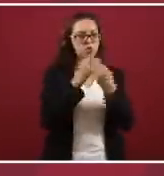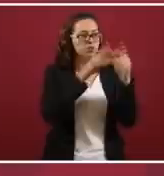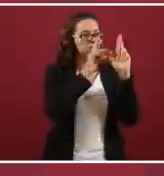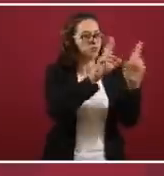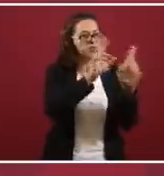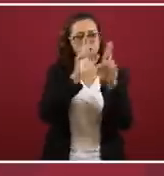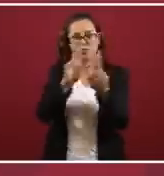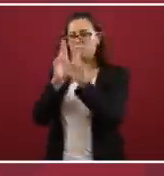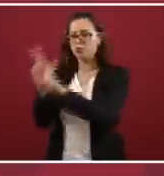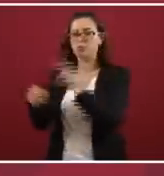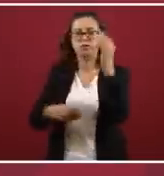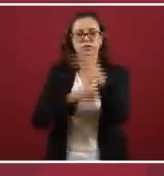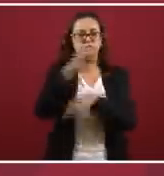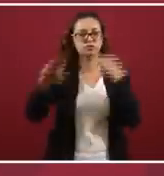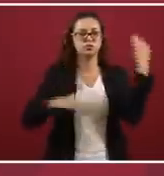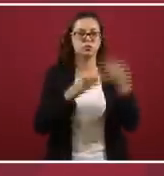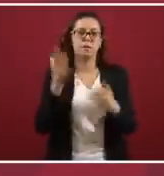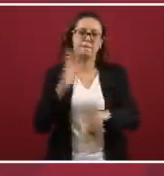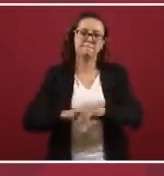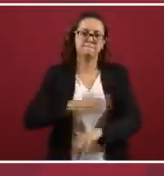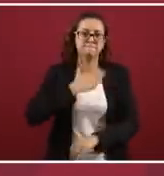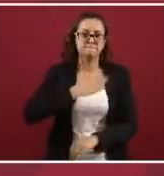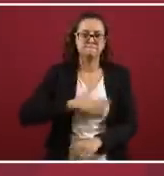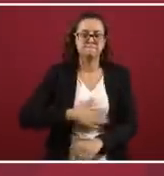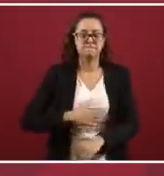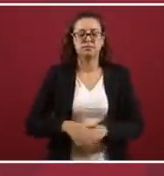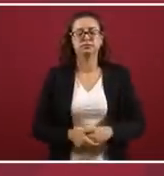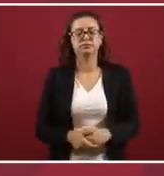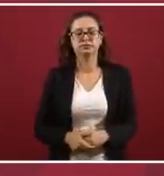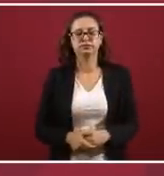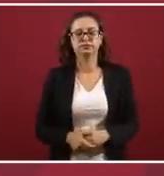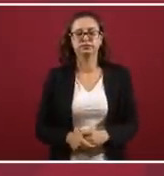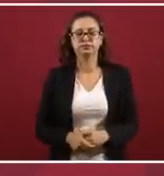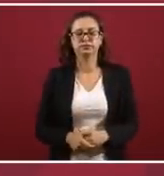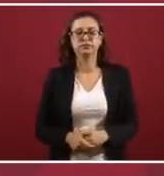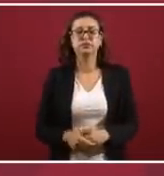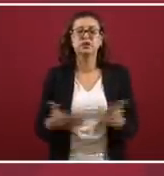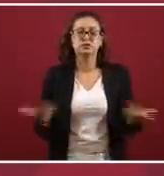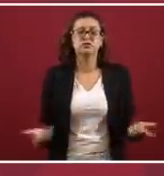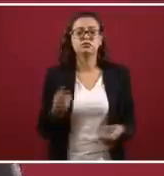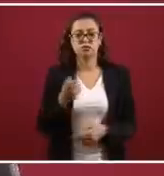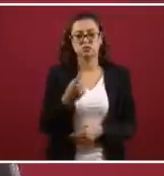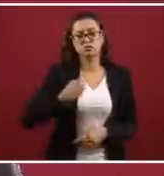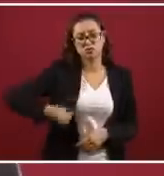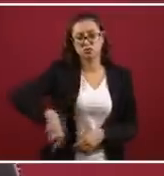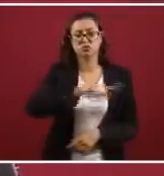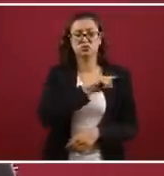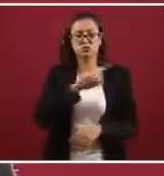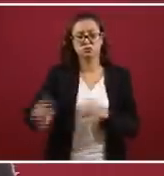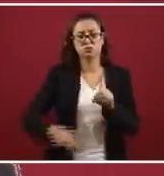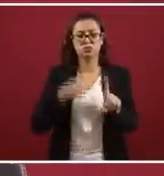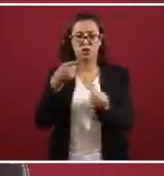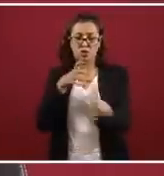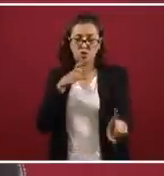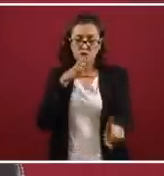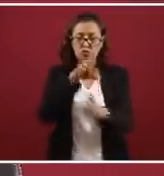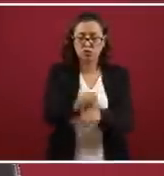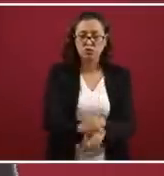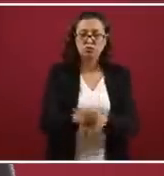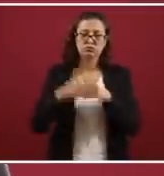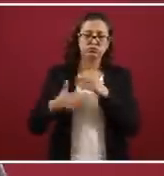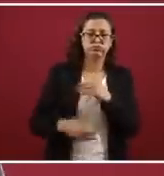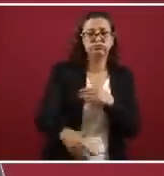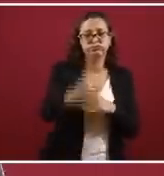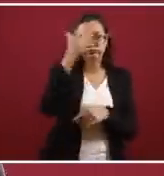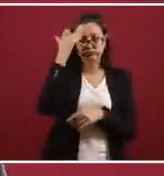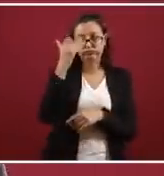todos y que haya justicia. Entonces, todo esto es lo que estamos logrando. Lleva tiempo,